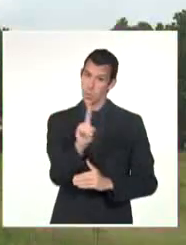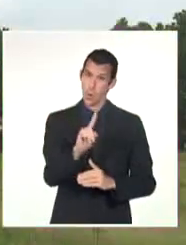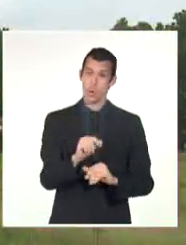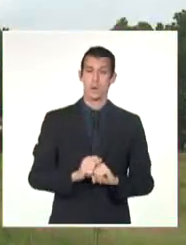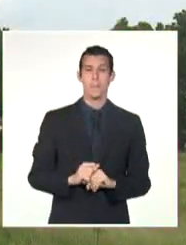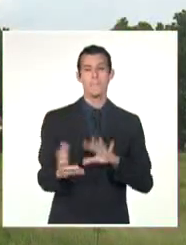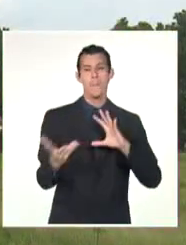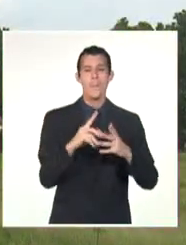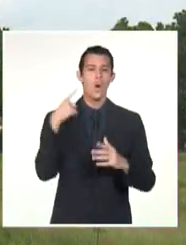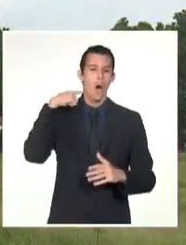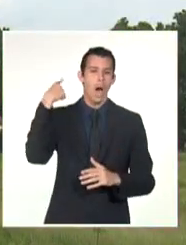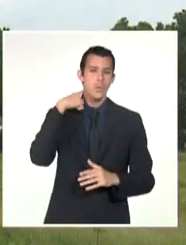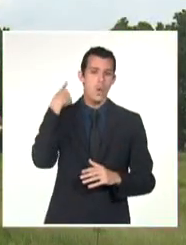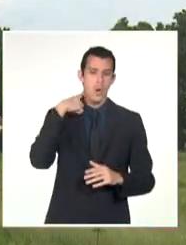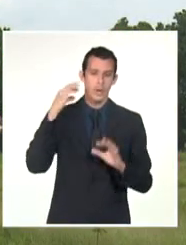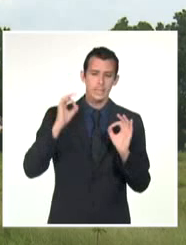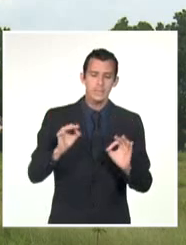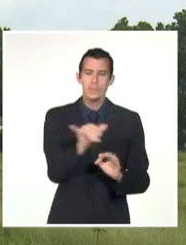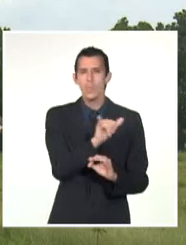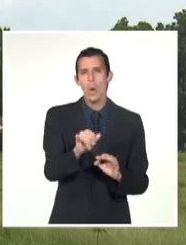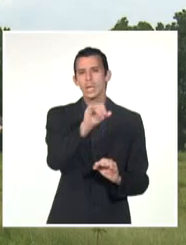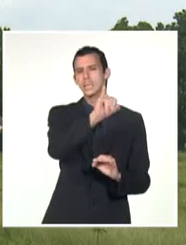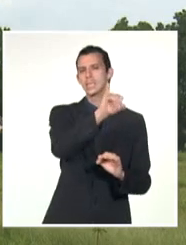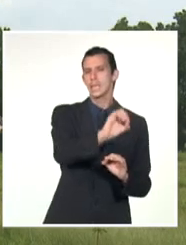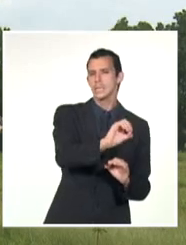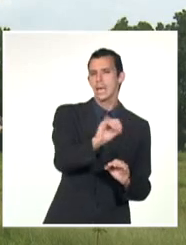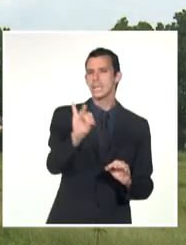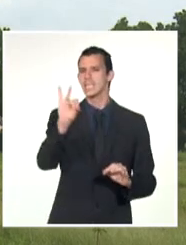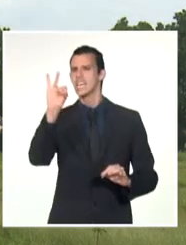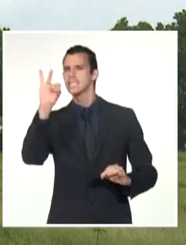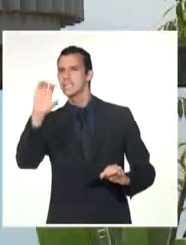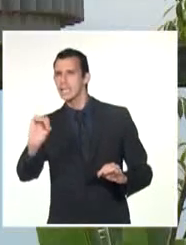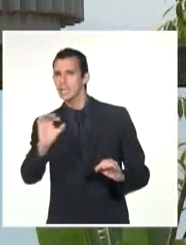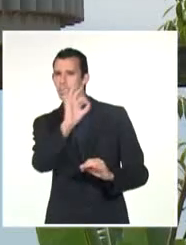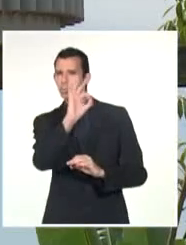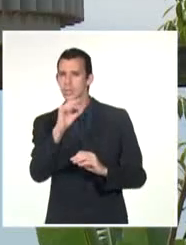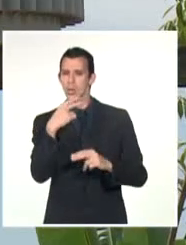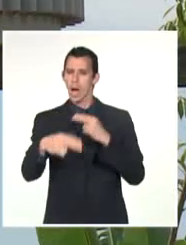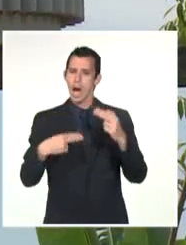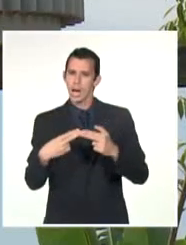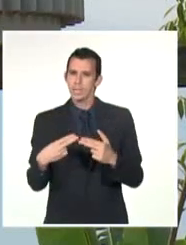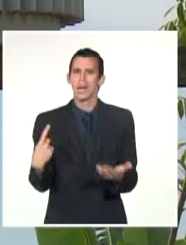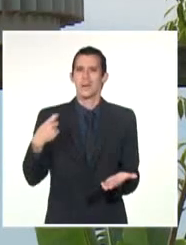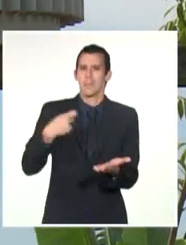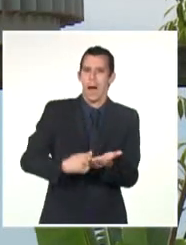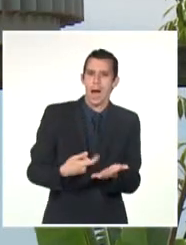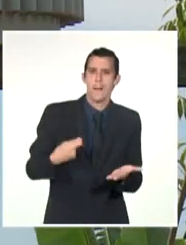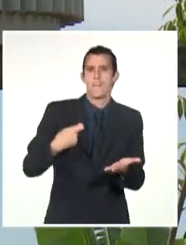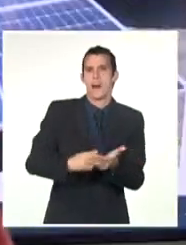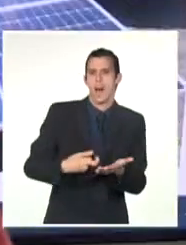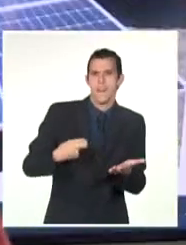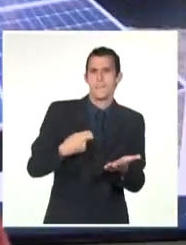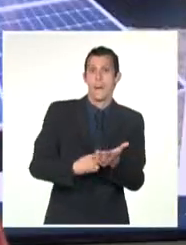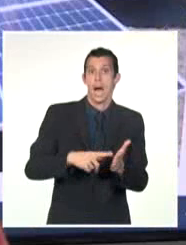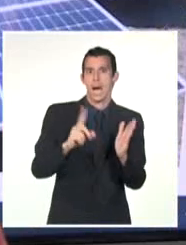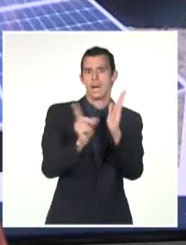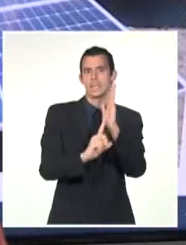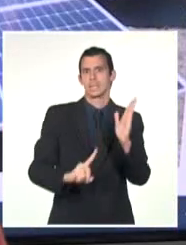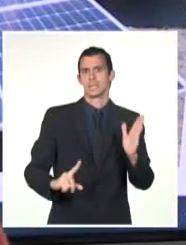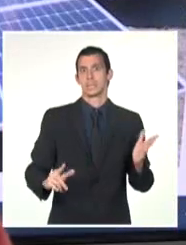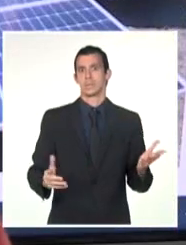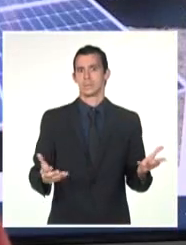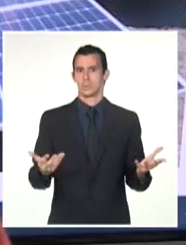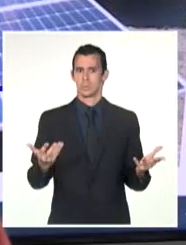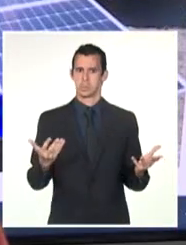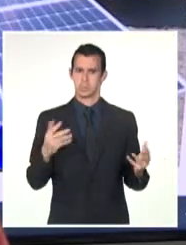60 y el 70% de sus gastos al pago de facturas de electricidad. Esto desde el